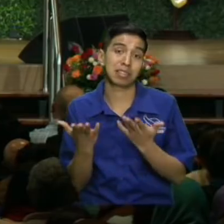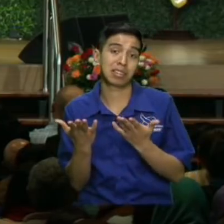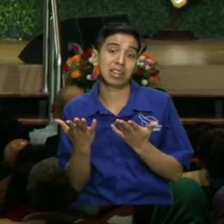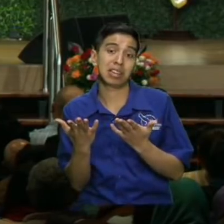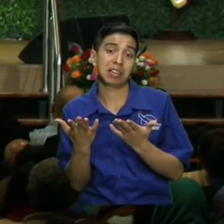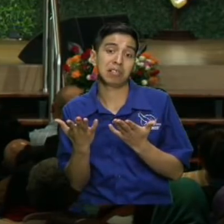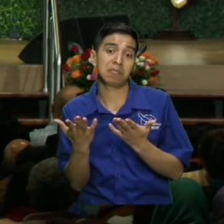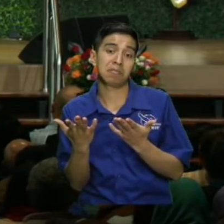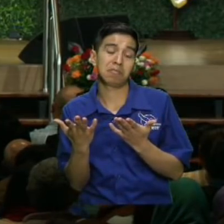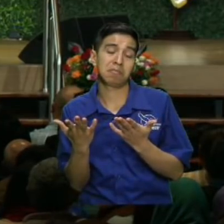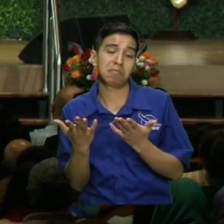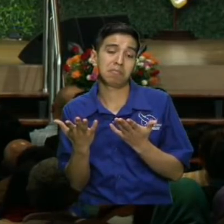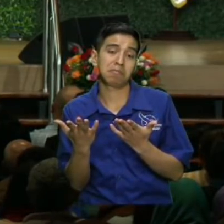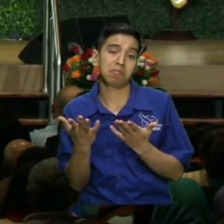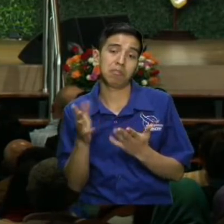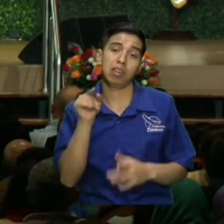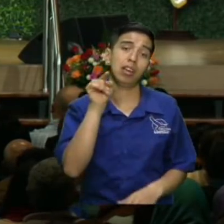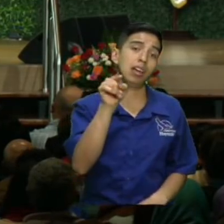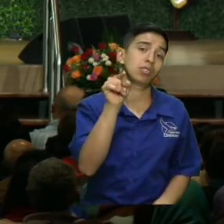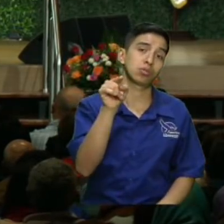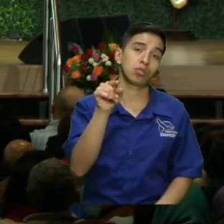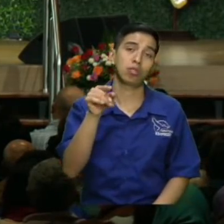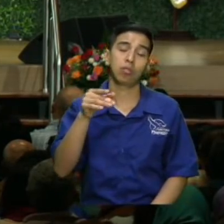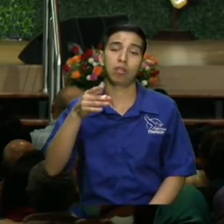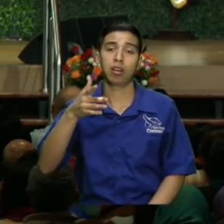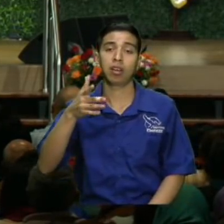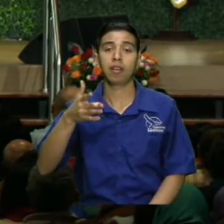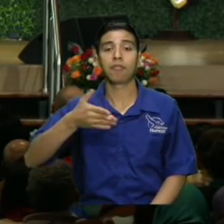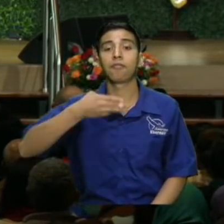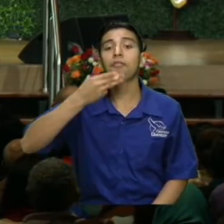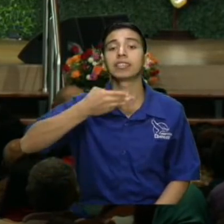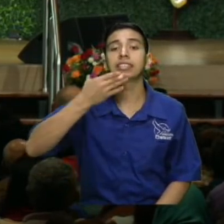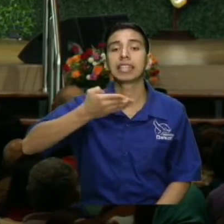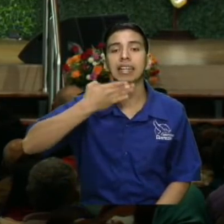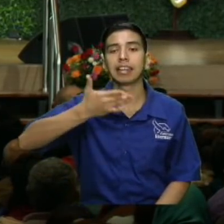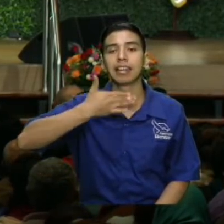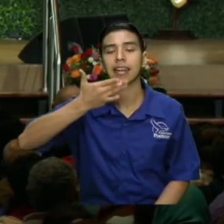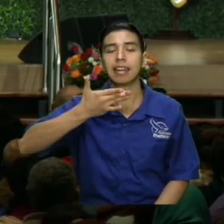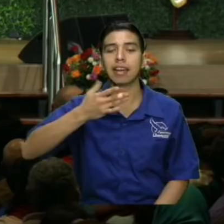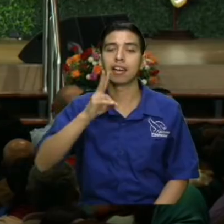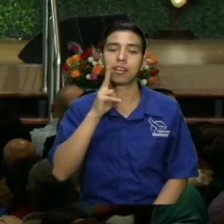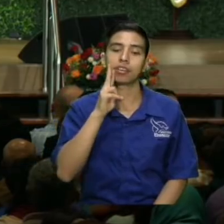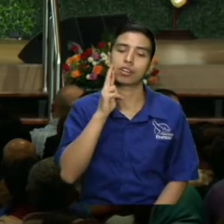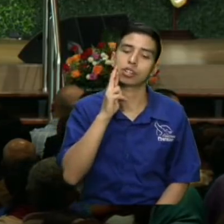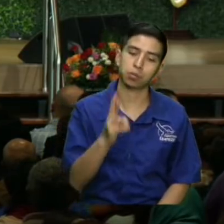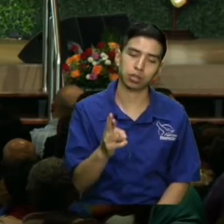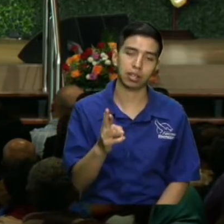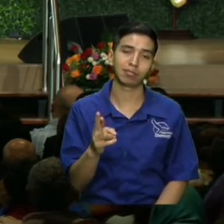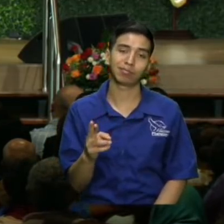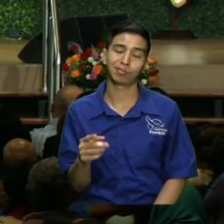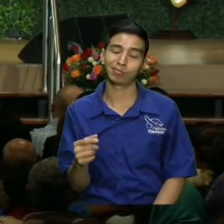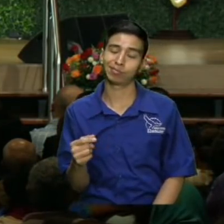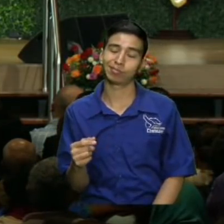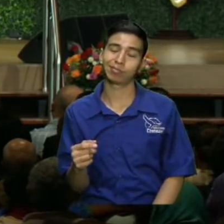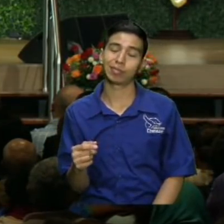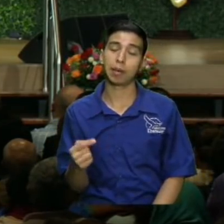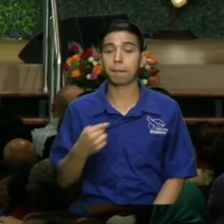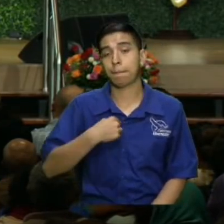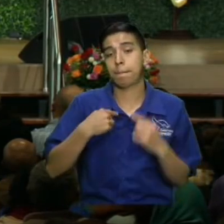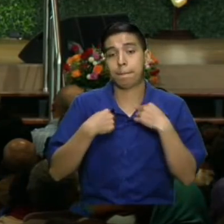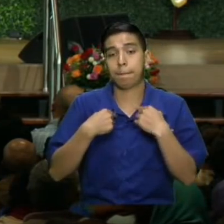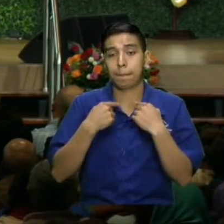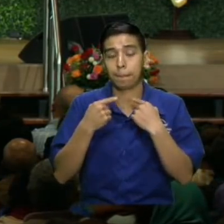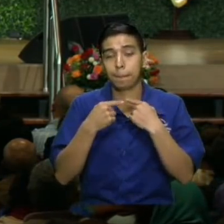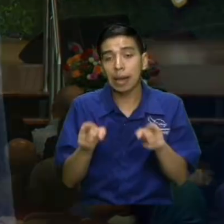entonces esa fue su salida. Pero qué mal, hermano, no había leído, ni había leído y no